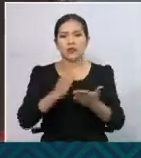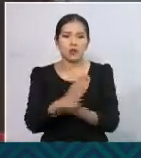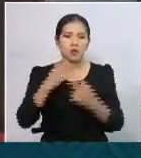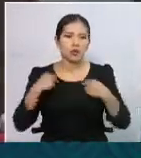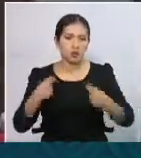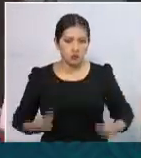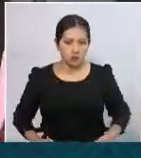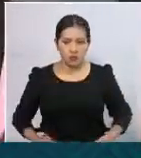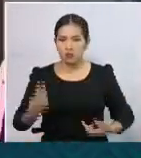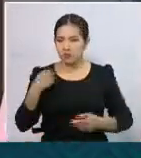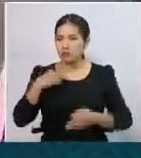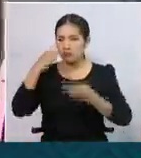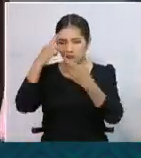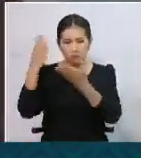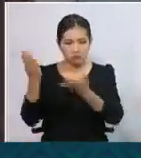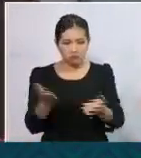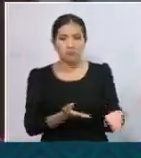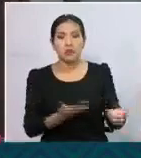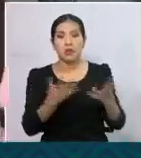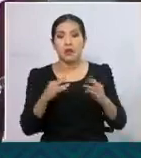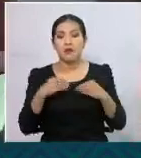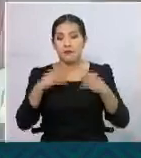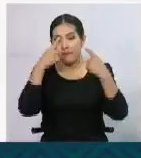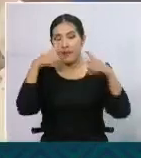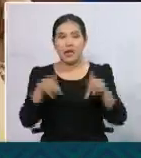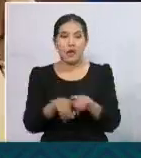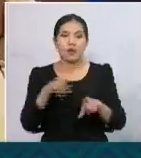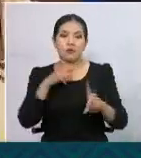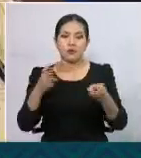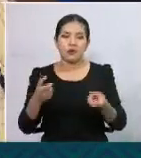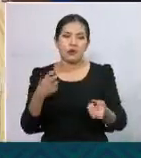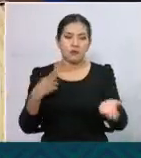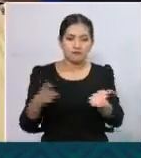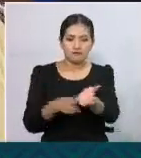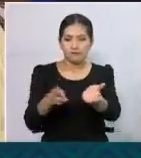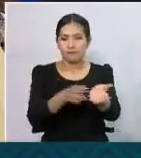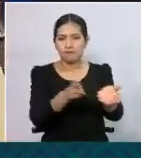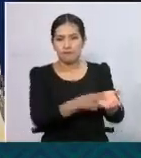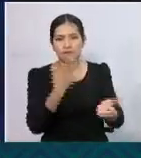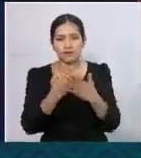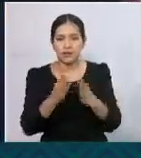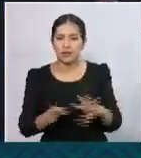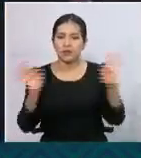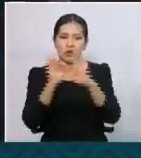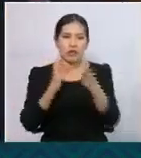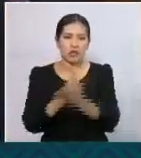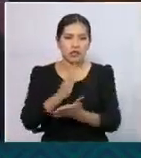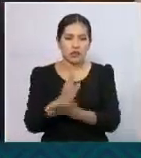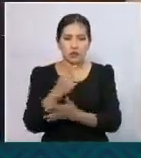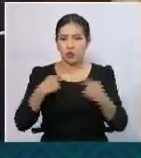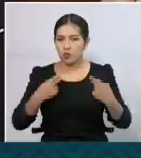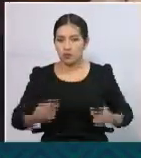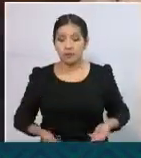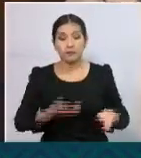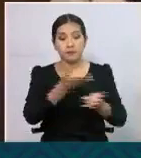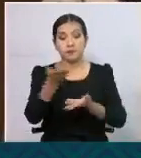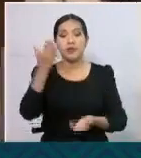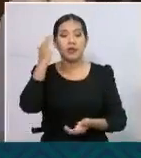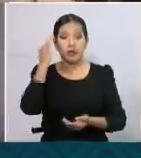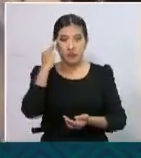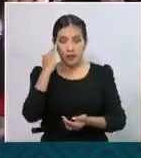Hemos firmado los acuerdos más importantes en términos internacionales que tengan que ver con derechos humanos. Ustedes saben que